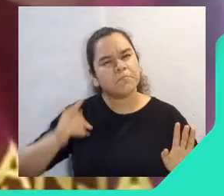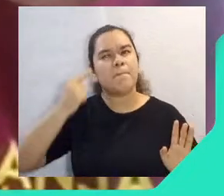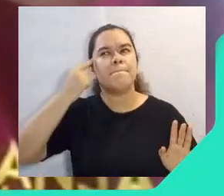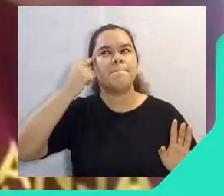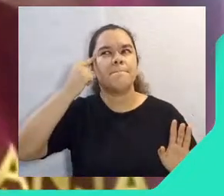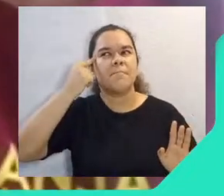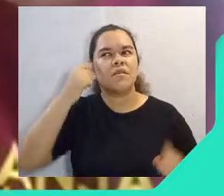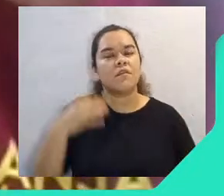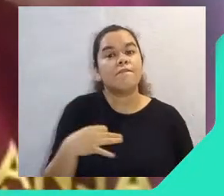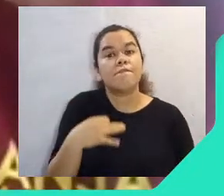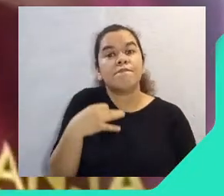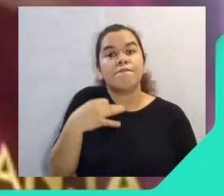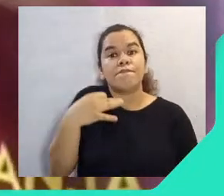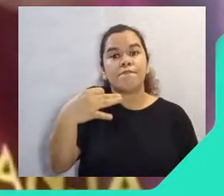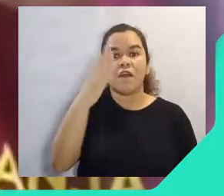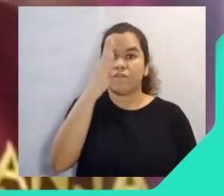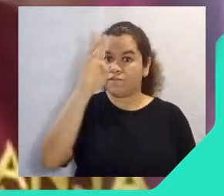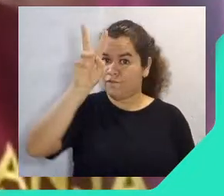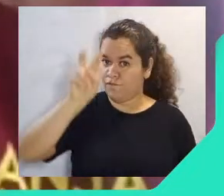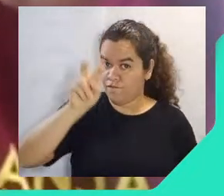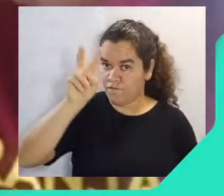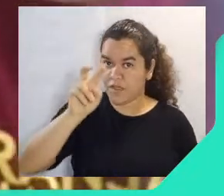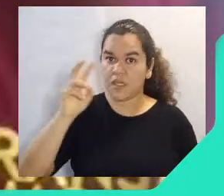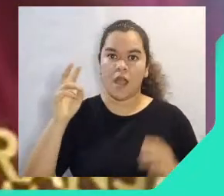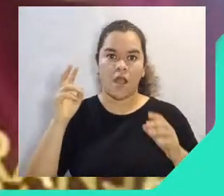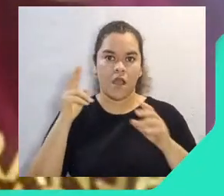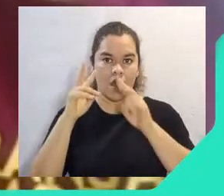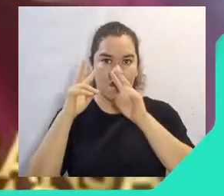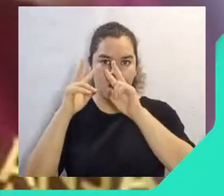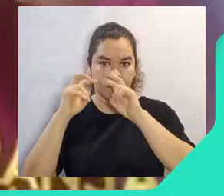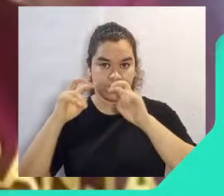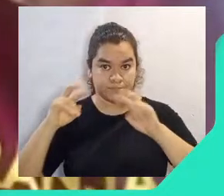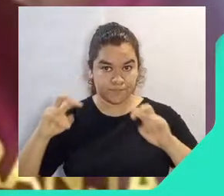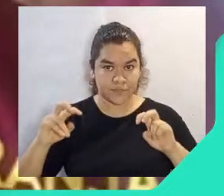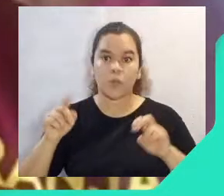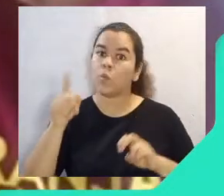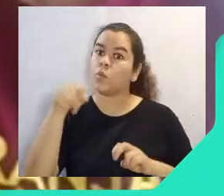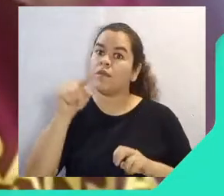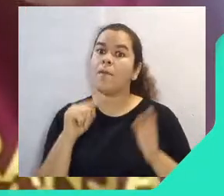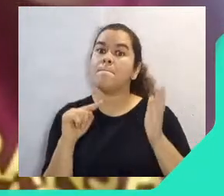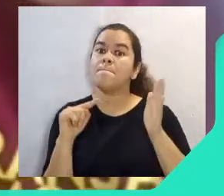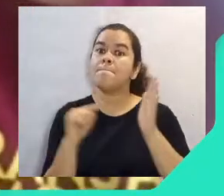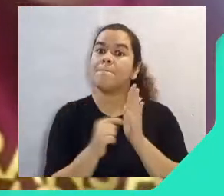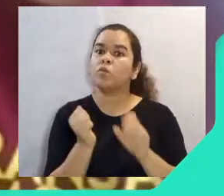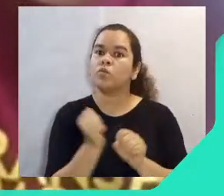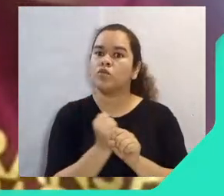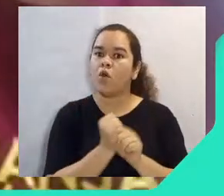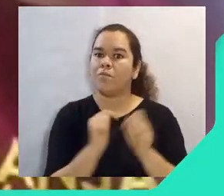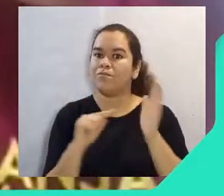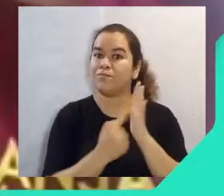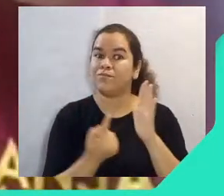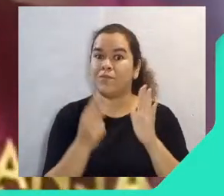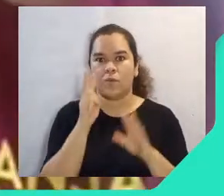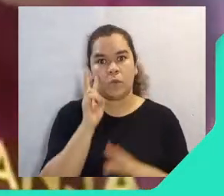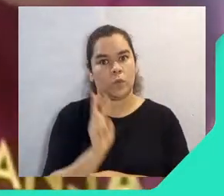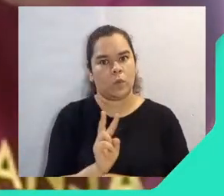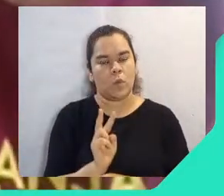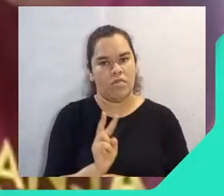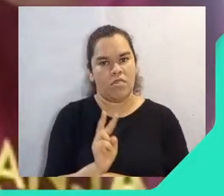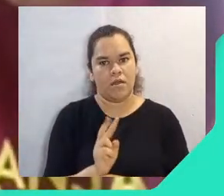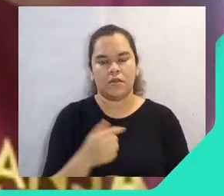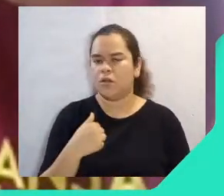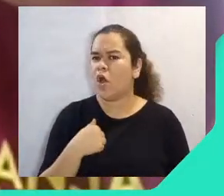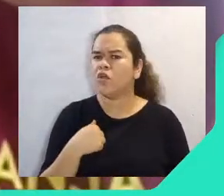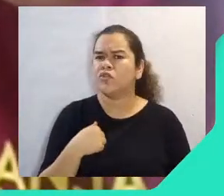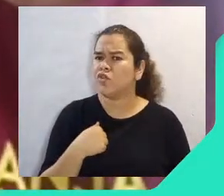beca de investigación que se ha nombrado, que es posible, cuiden su promedio, ¿sí? Yo eso hice por lo menos durante toda